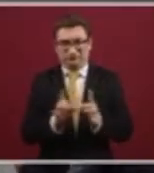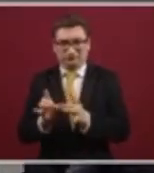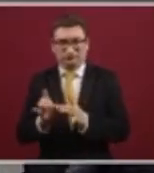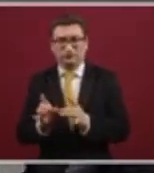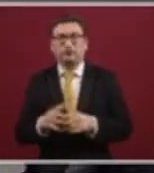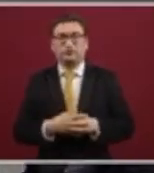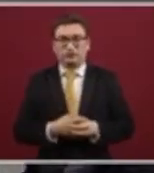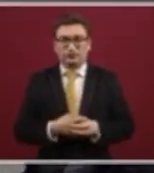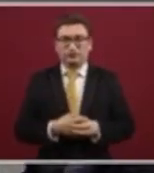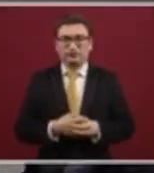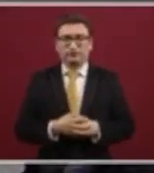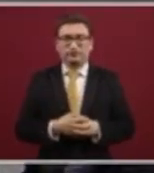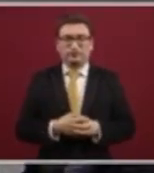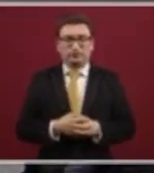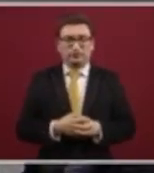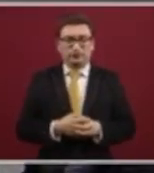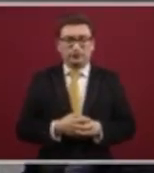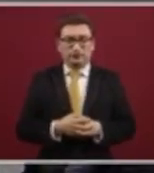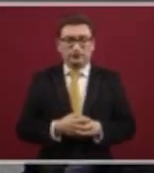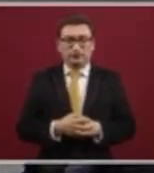y subregión. Y bueno,